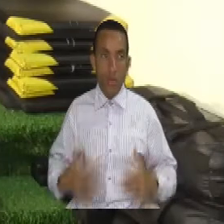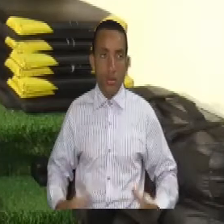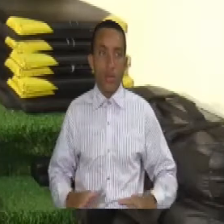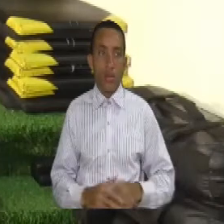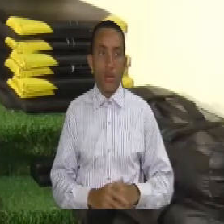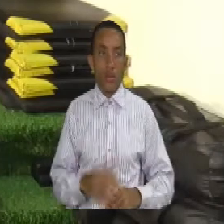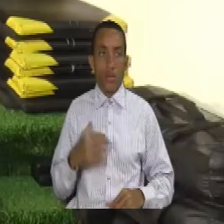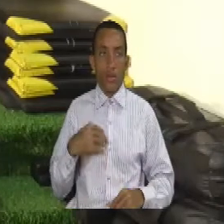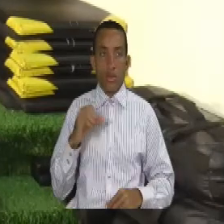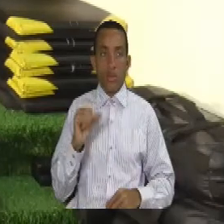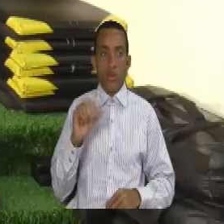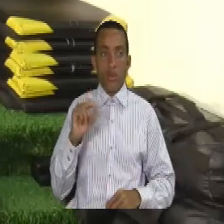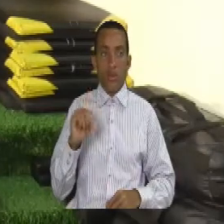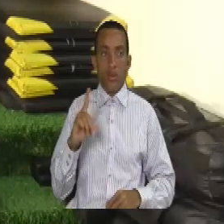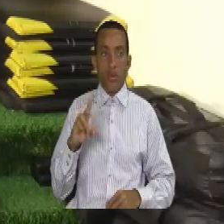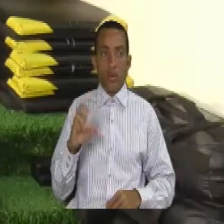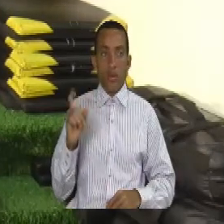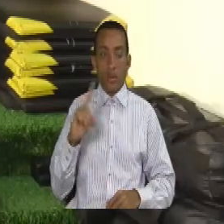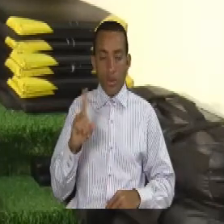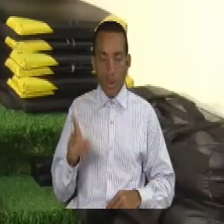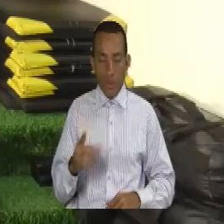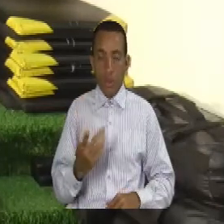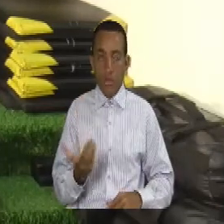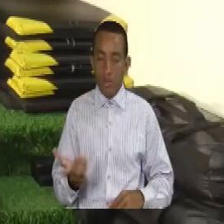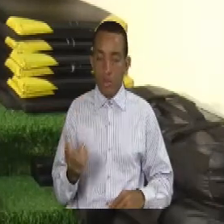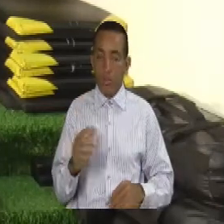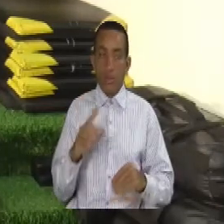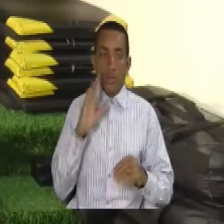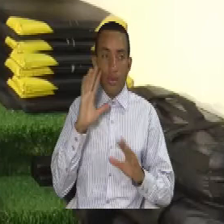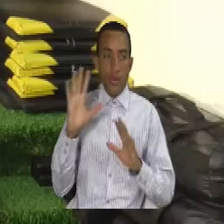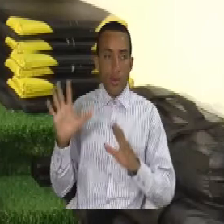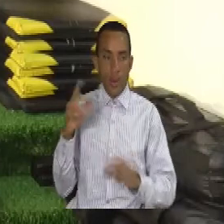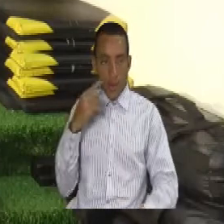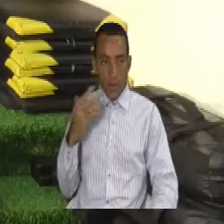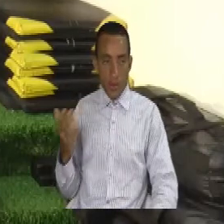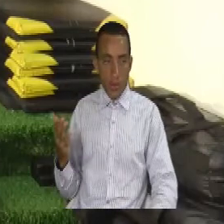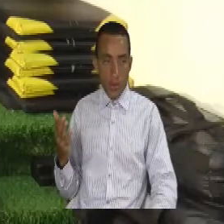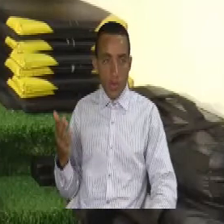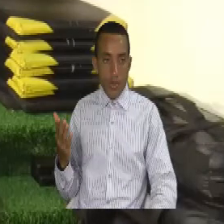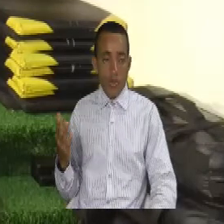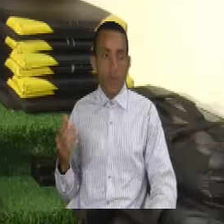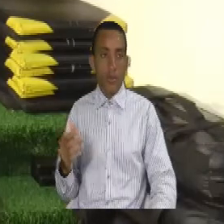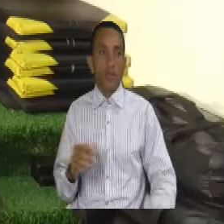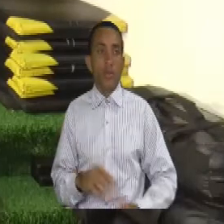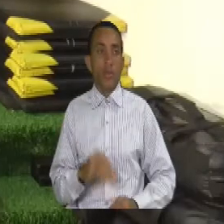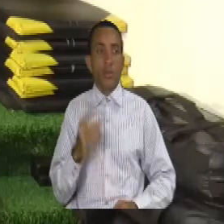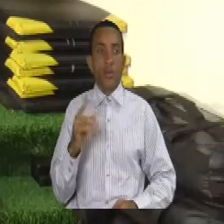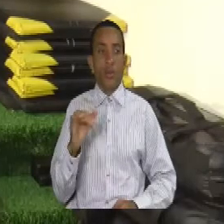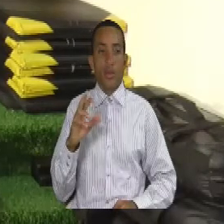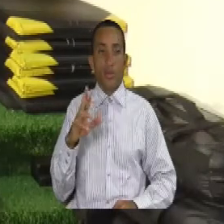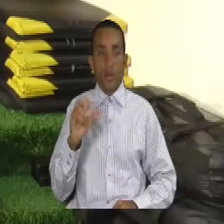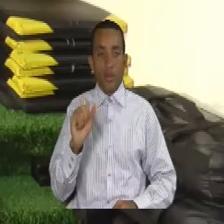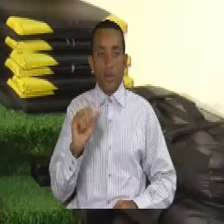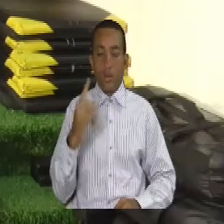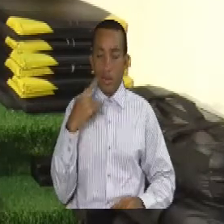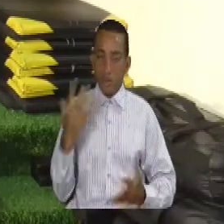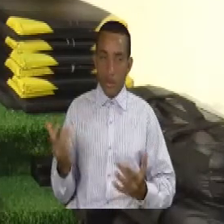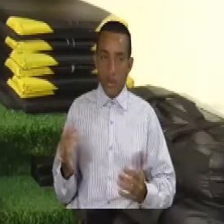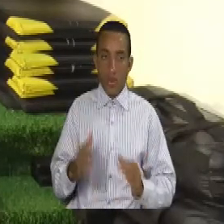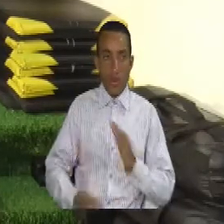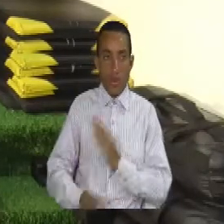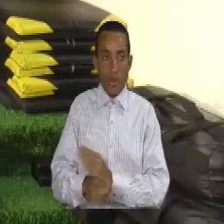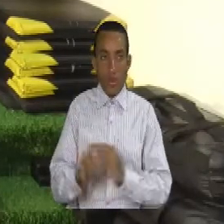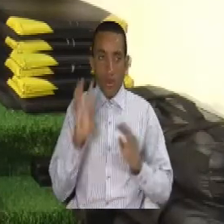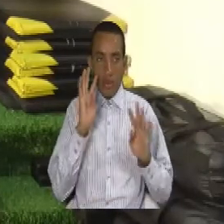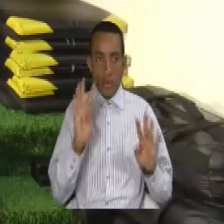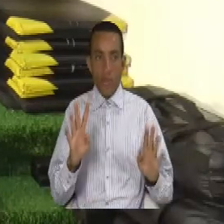Andrés Urán, de Zona Training 36, más Cujín, acá con nuestra guerrera Kiara La Osa. Los esperamos, sigan viendo En Casa